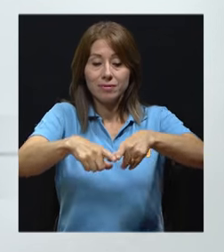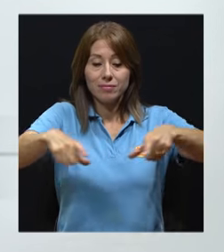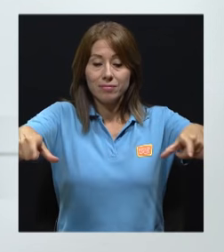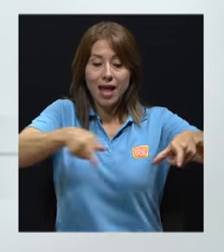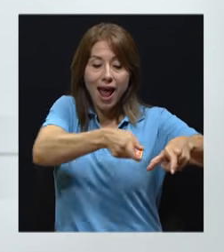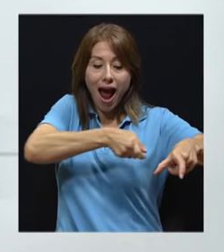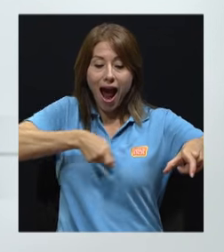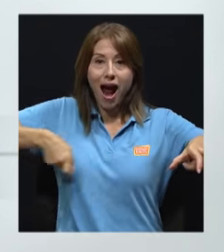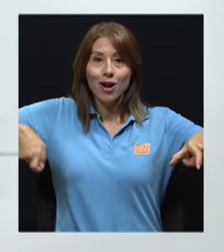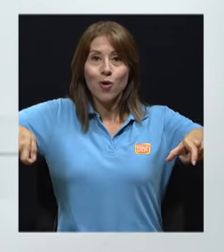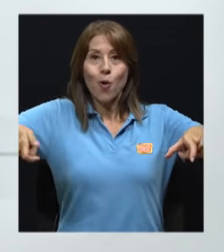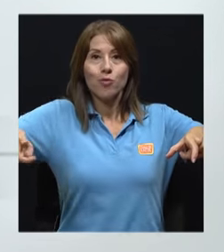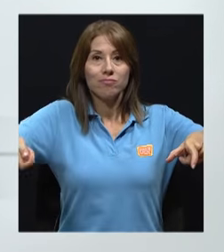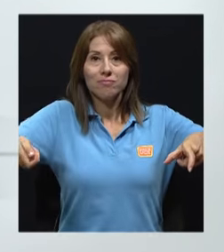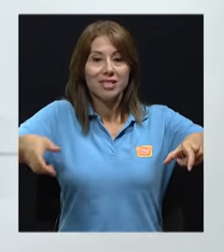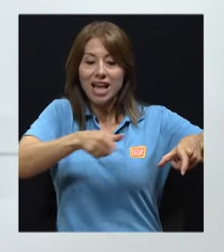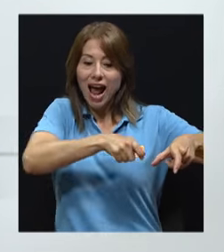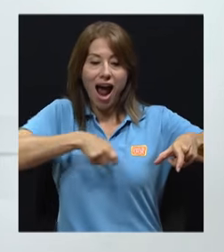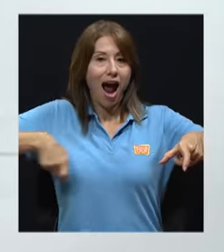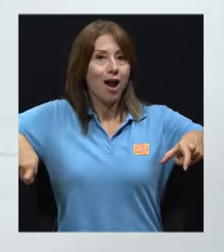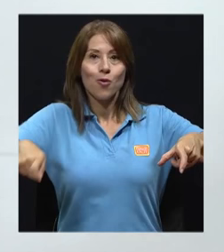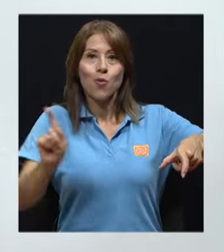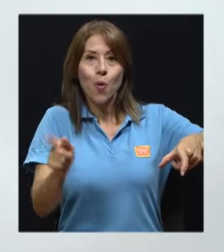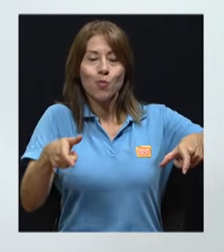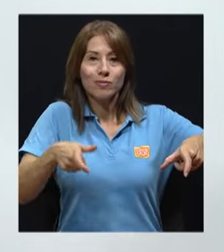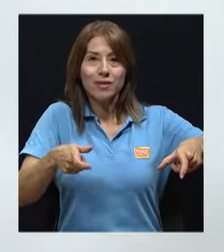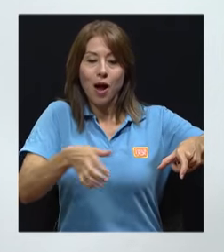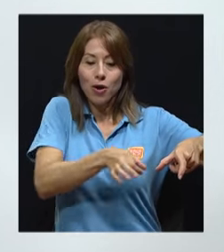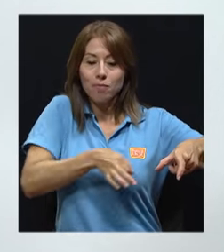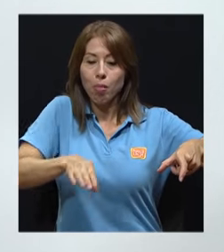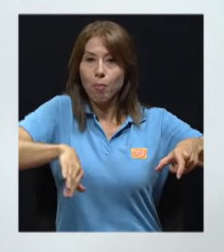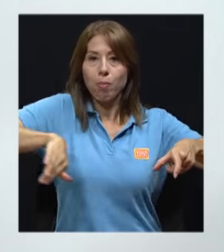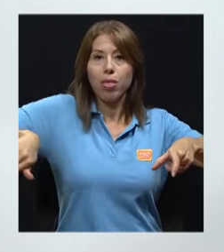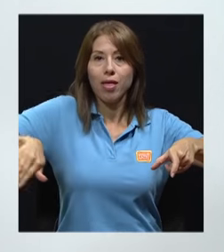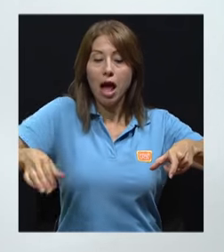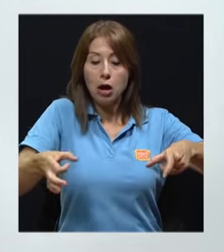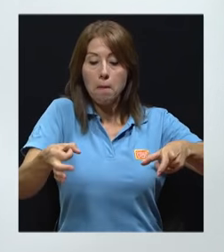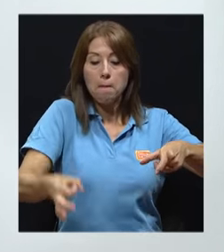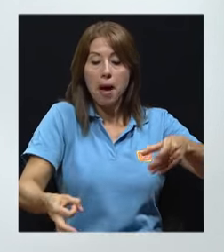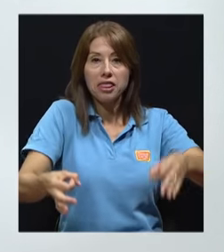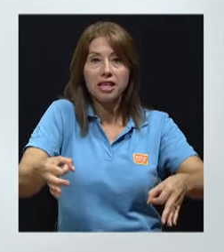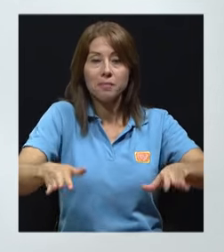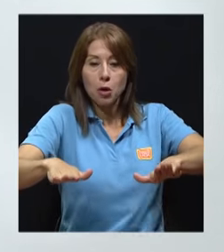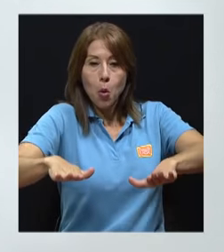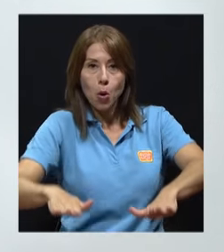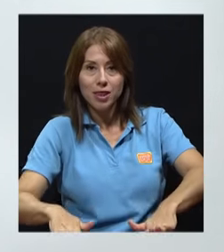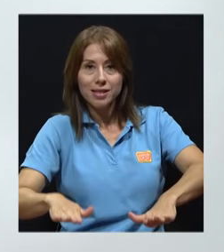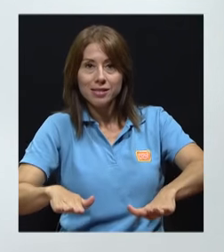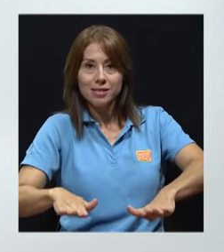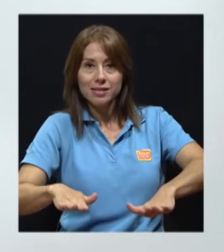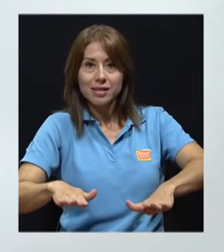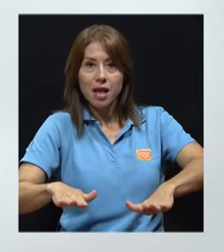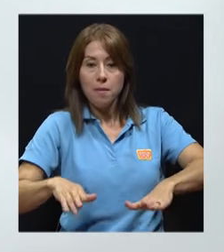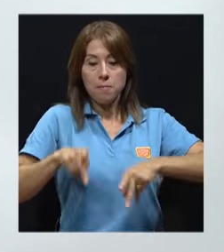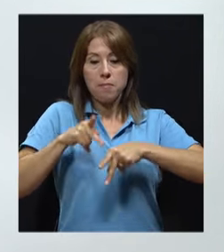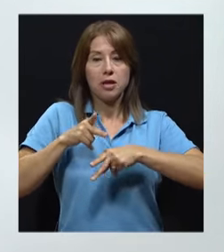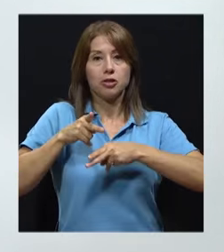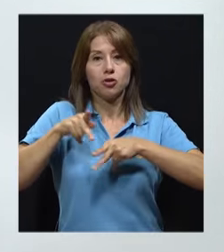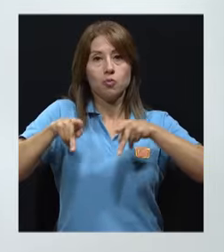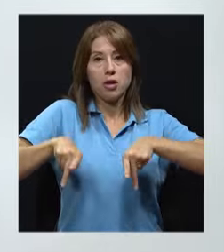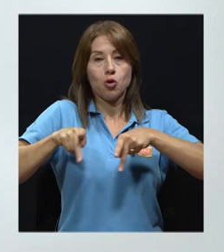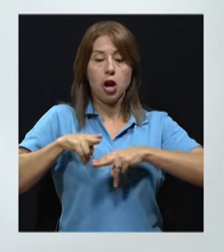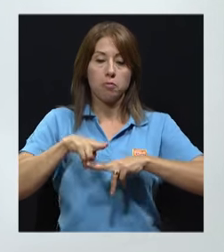arco y le ponen pero patas cortas unas patitas chiquititas donde el músico sigue ejecutando sentado